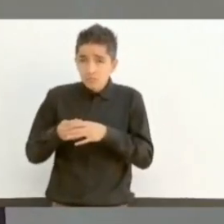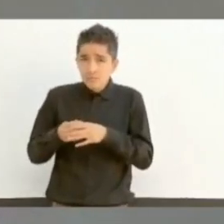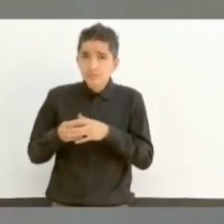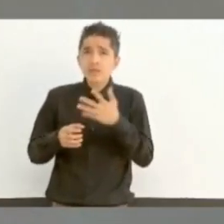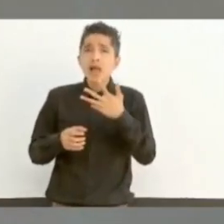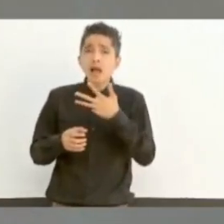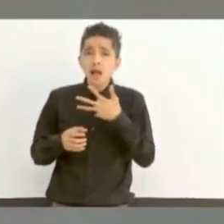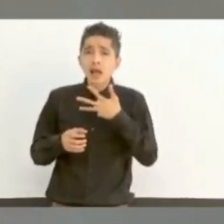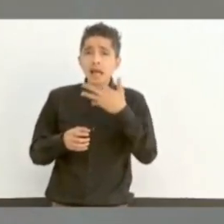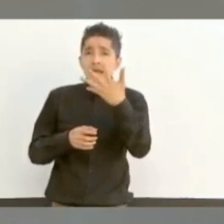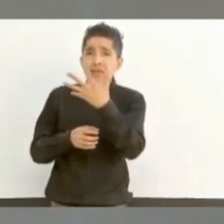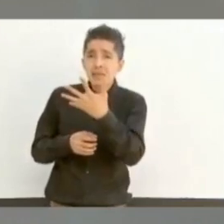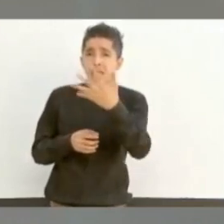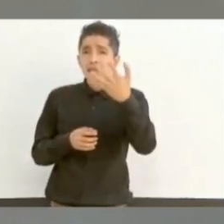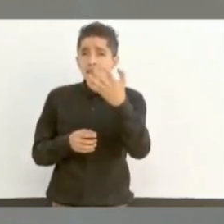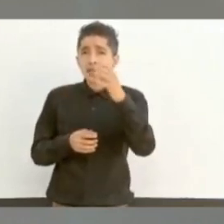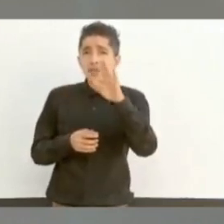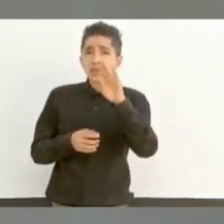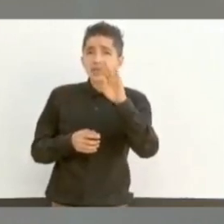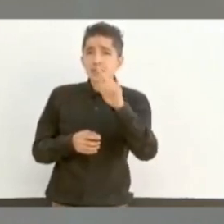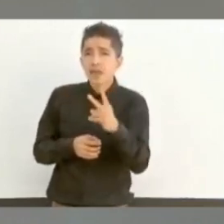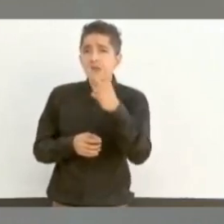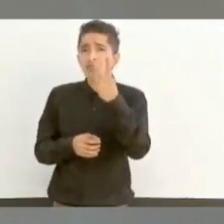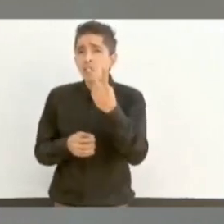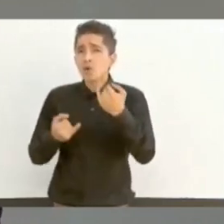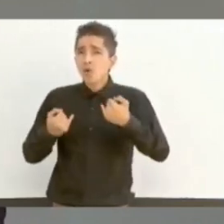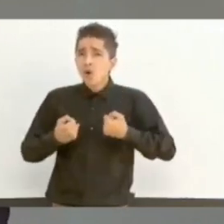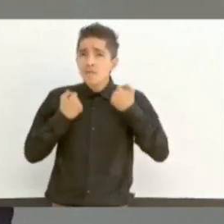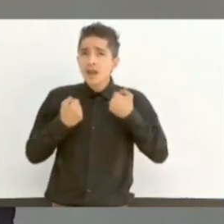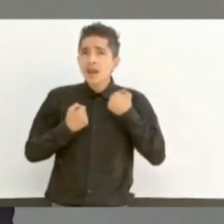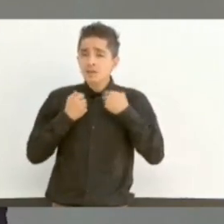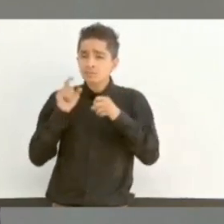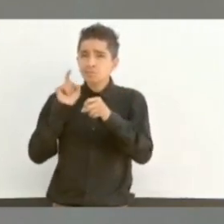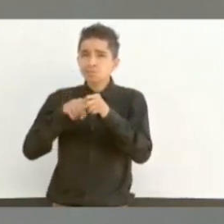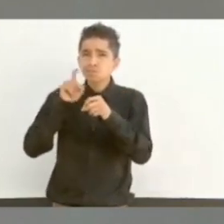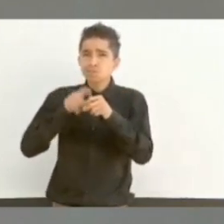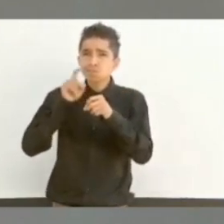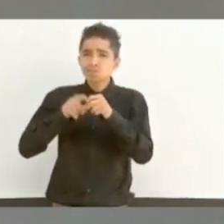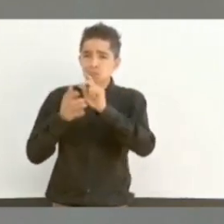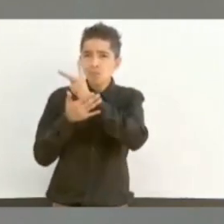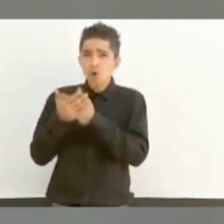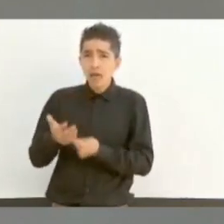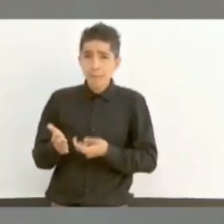Hay 592 jóvenes